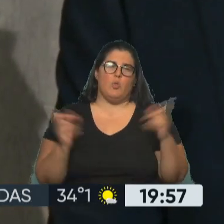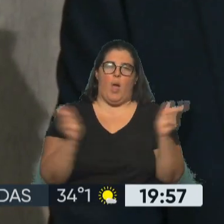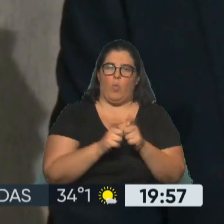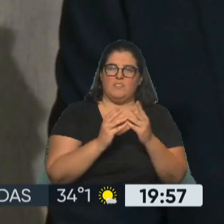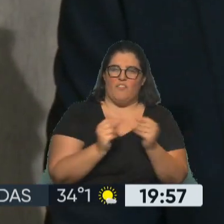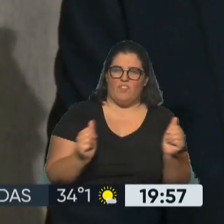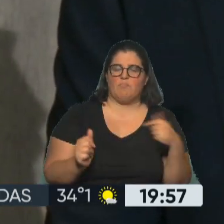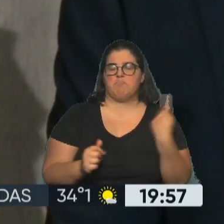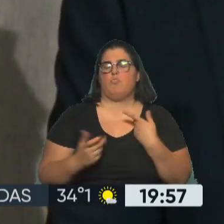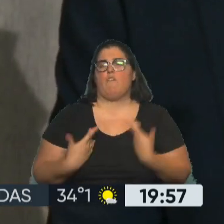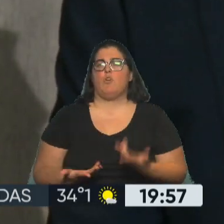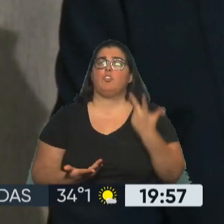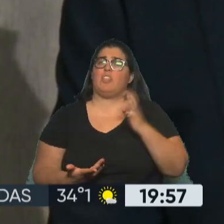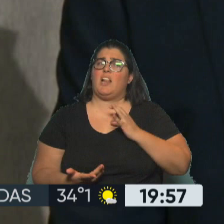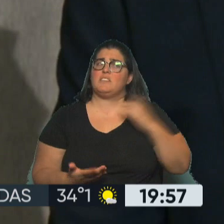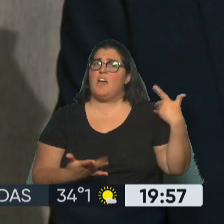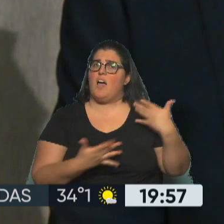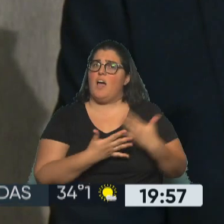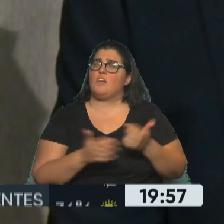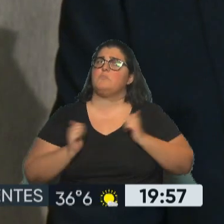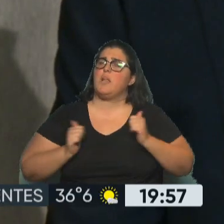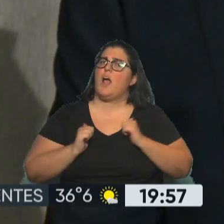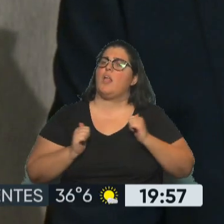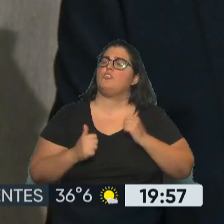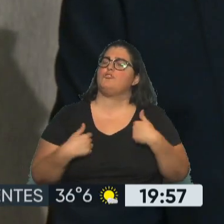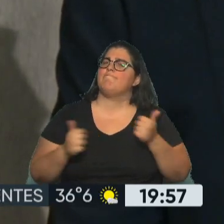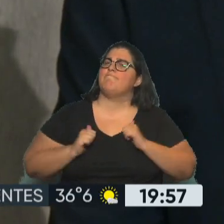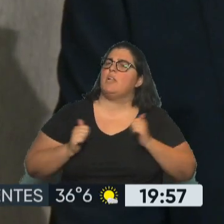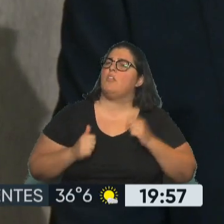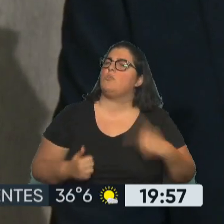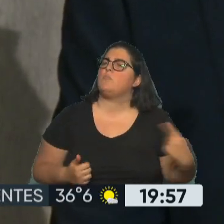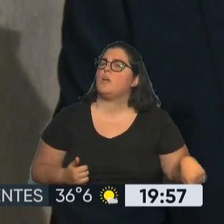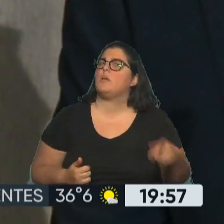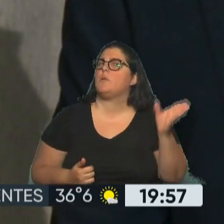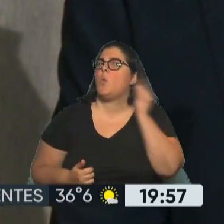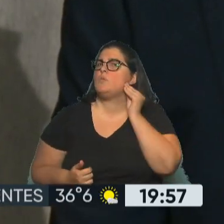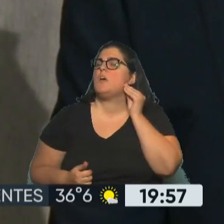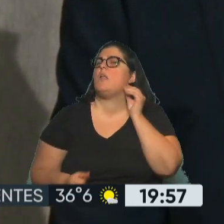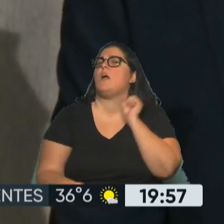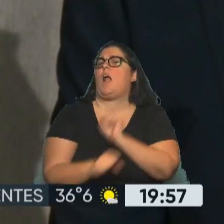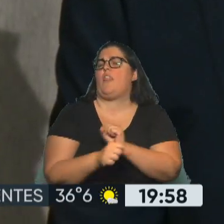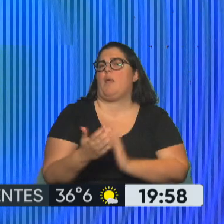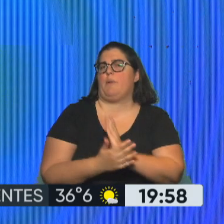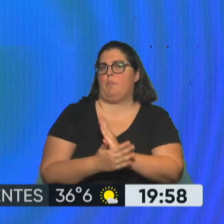Es lo que esperé hace 3 años, escuchar que le dijeran que era cadena perpetua.